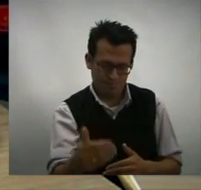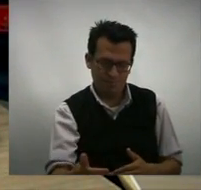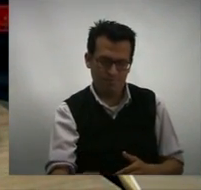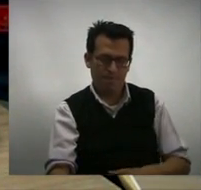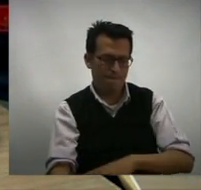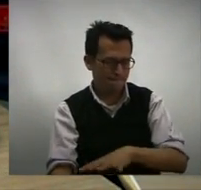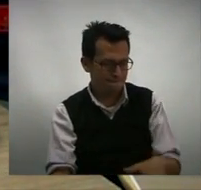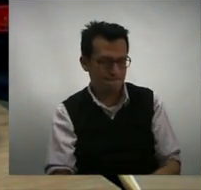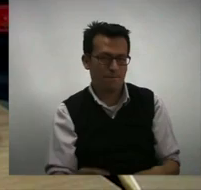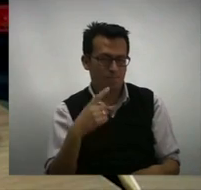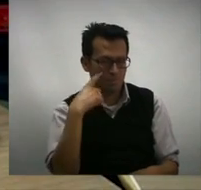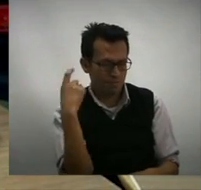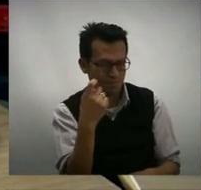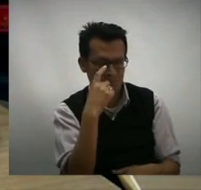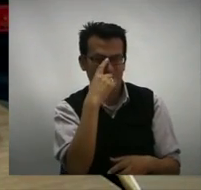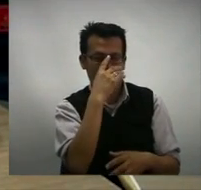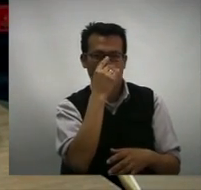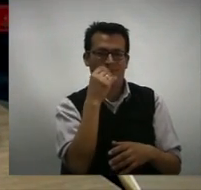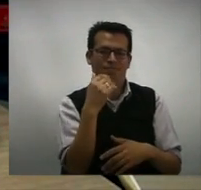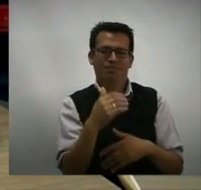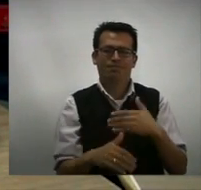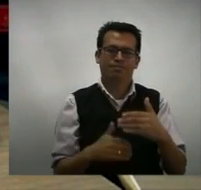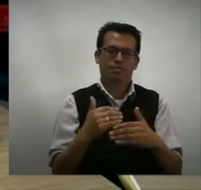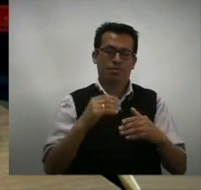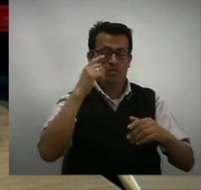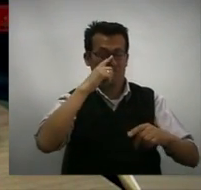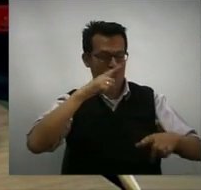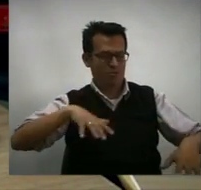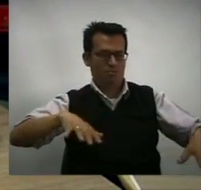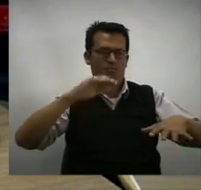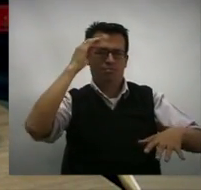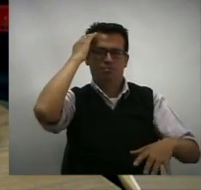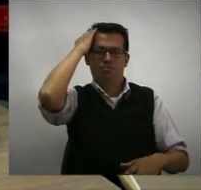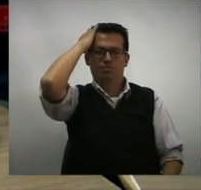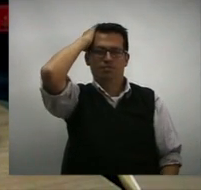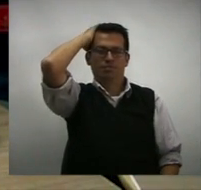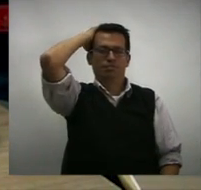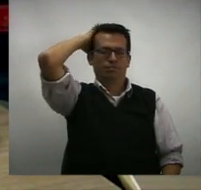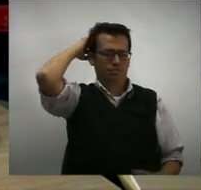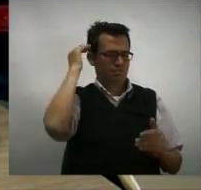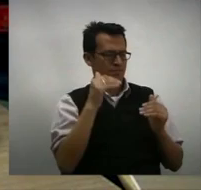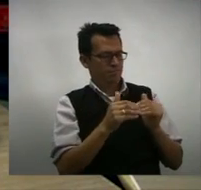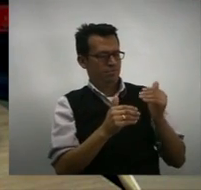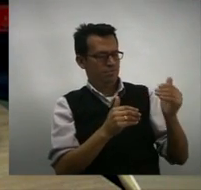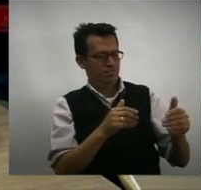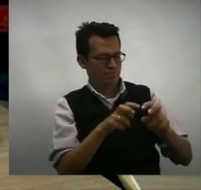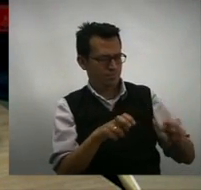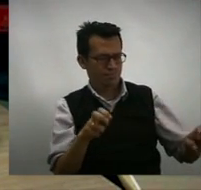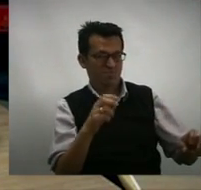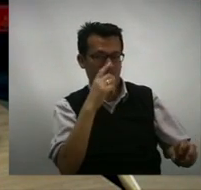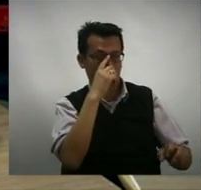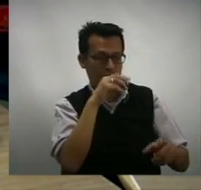pretendiendo y consiguiendo la unificación de la diferencia en la masa. Es muy fácil encontrar una nukanmaku en una pasarela de modas.